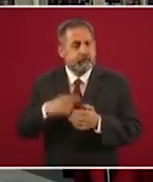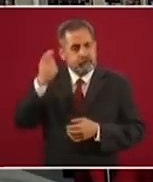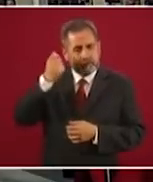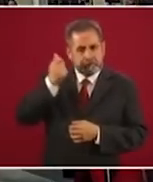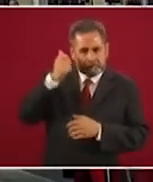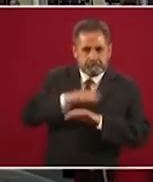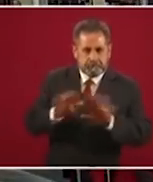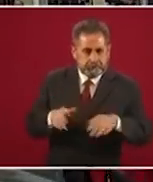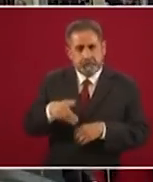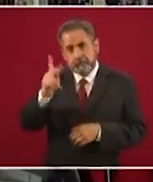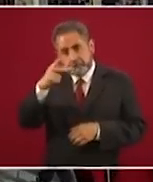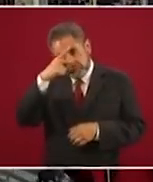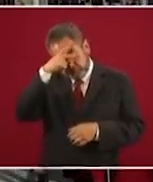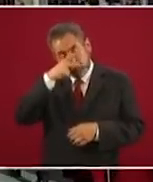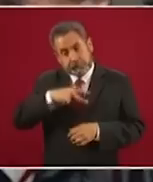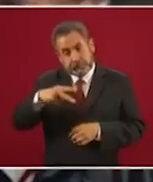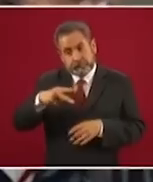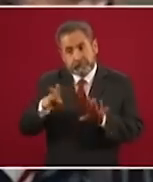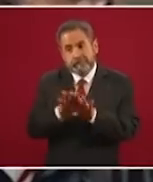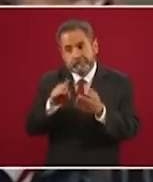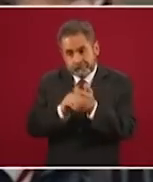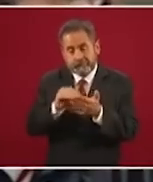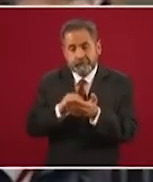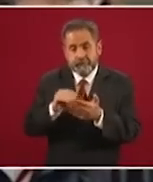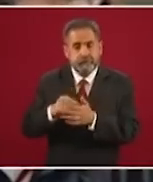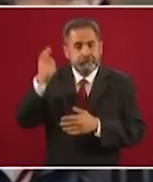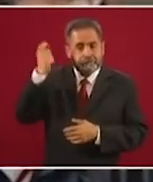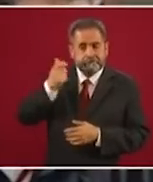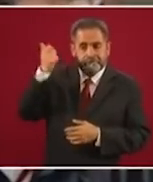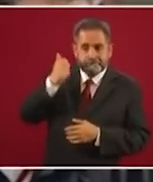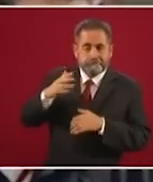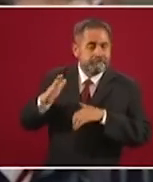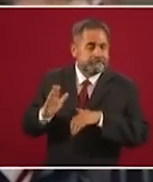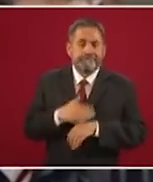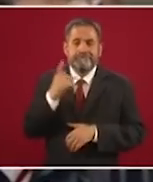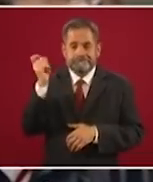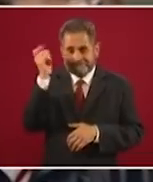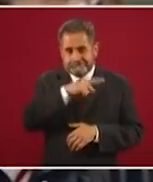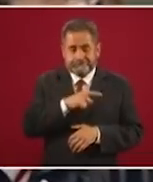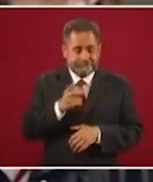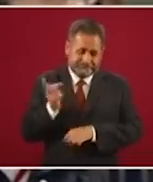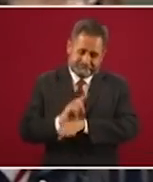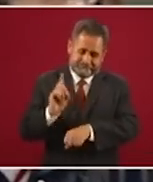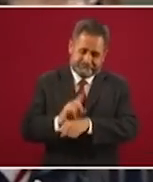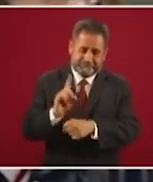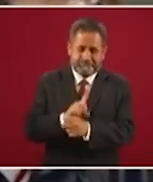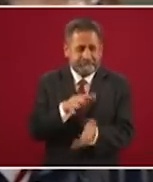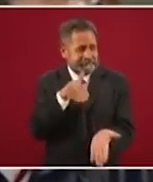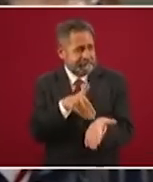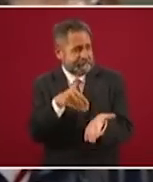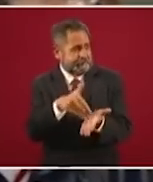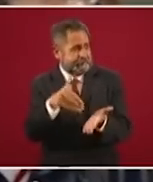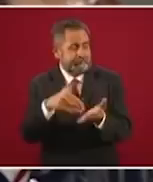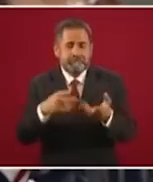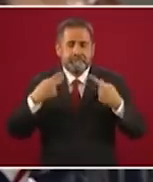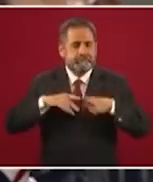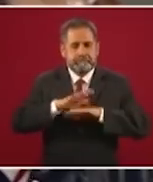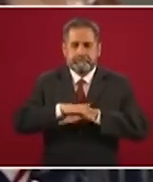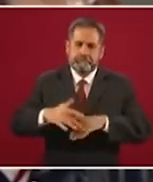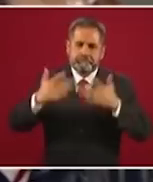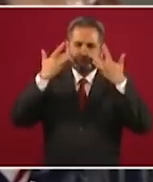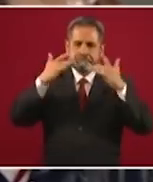Sin embargo, para México sí va a ser un grave problema el tema de las pensiones, porque diario se jubilan miles de ciudadanos